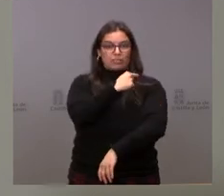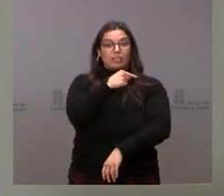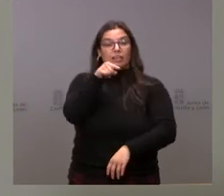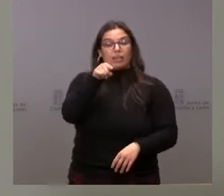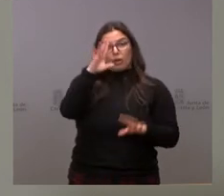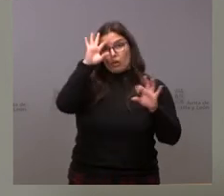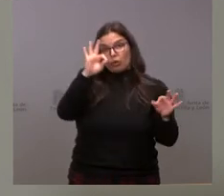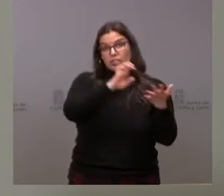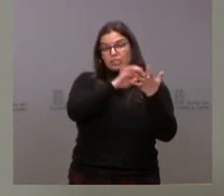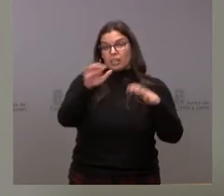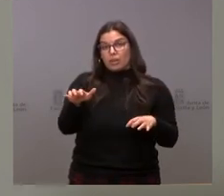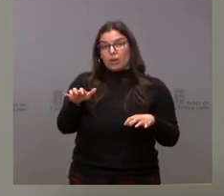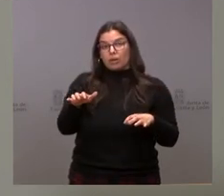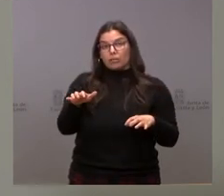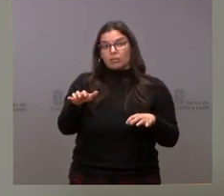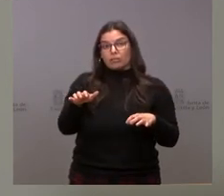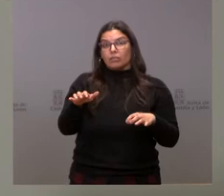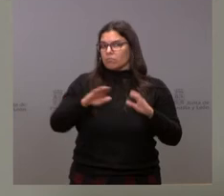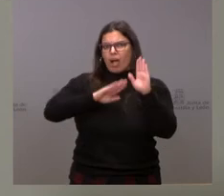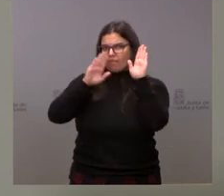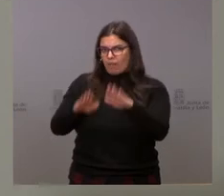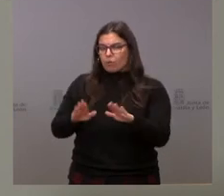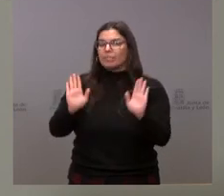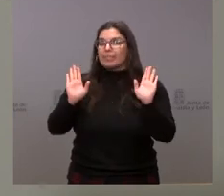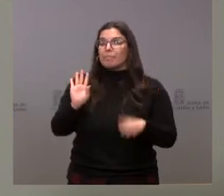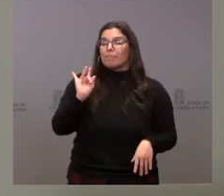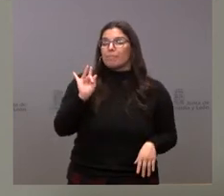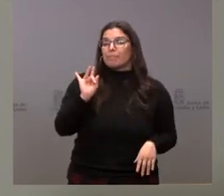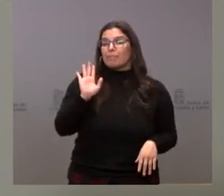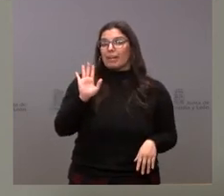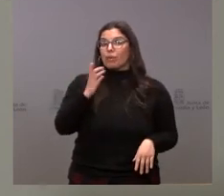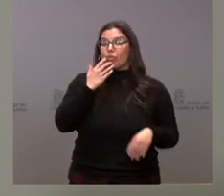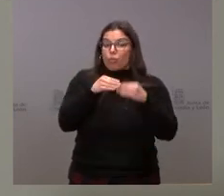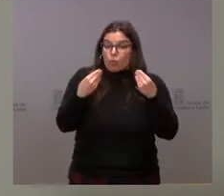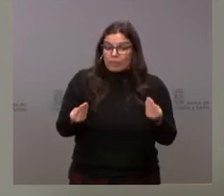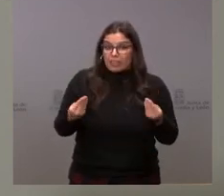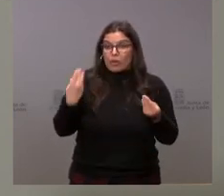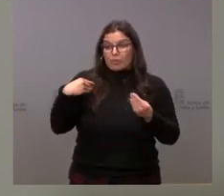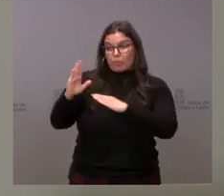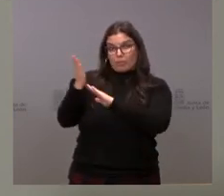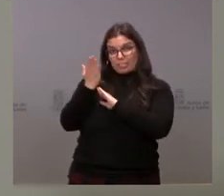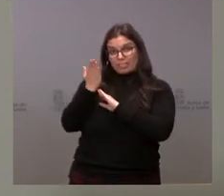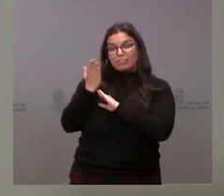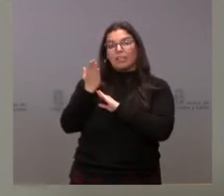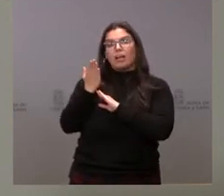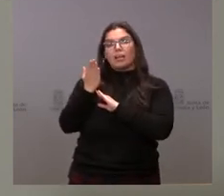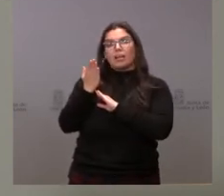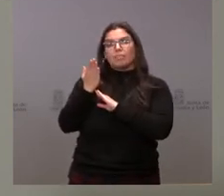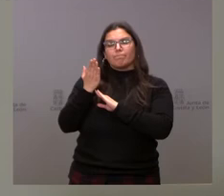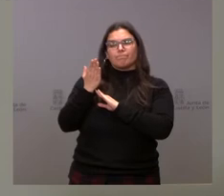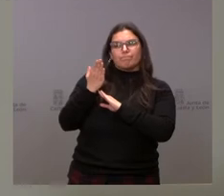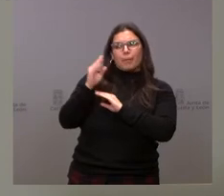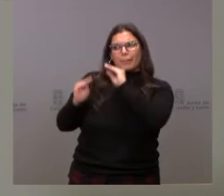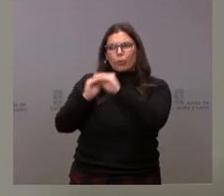castilla y león no está totalmente a favor pero la documentación que se nos presentó y las dudas que no se nos